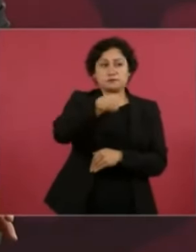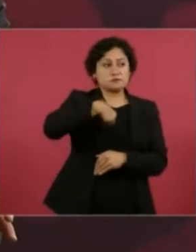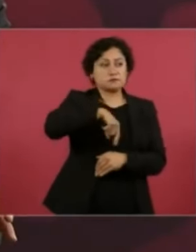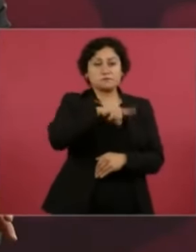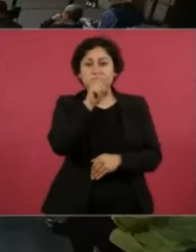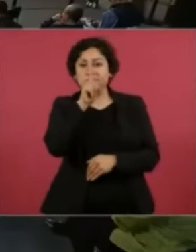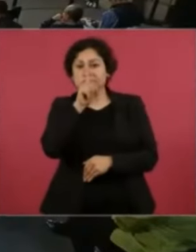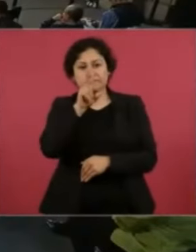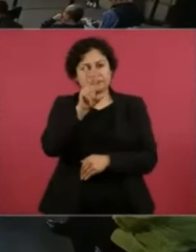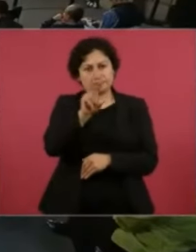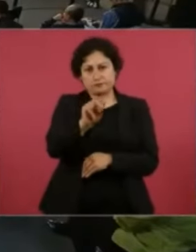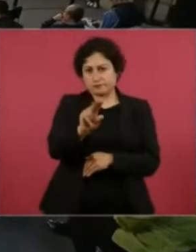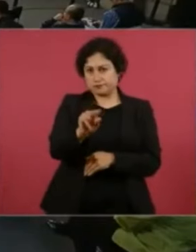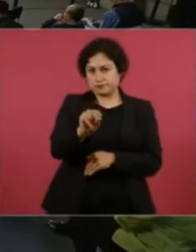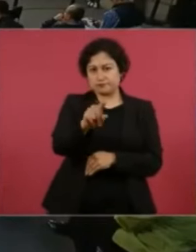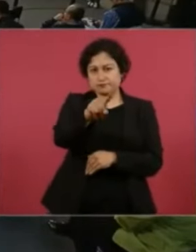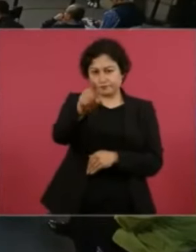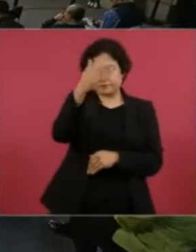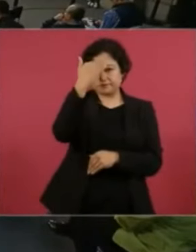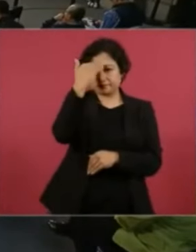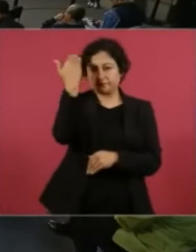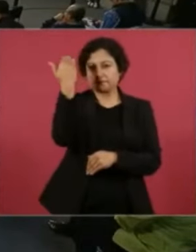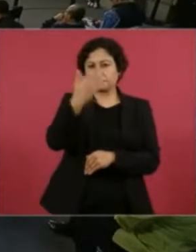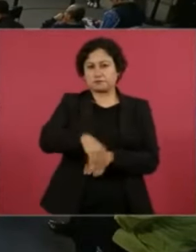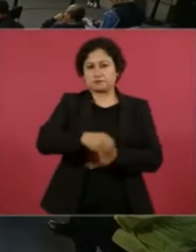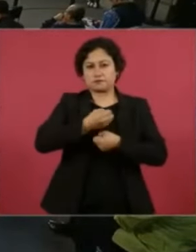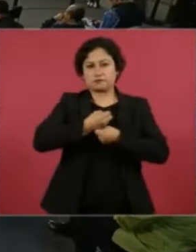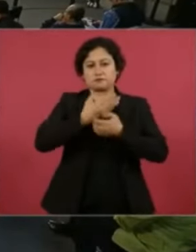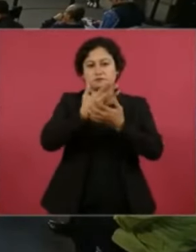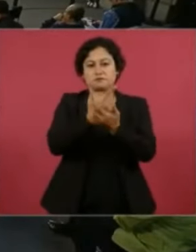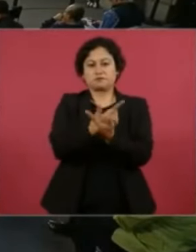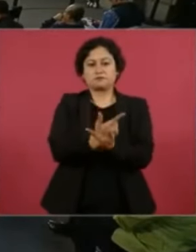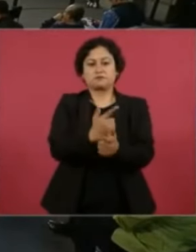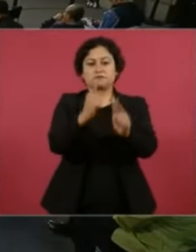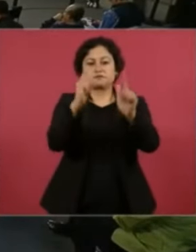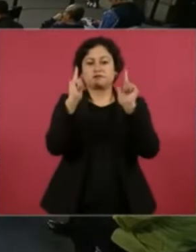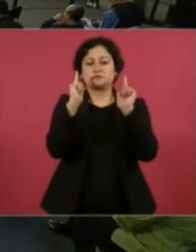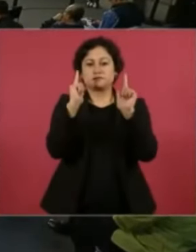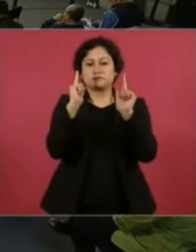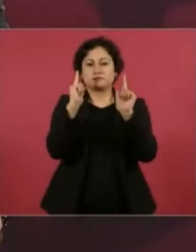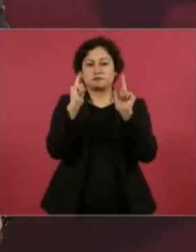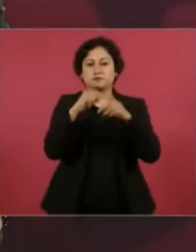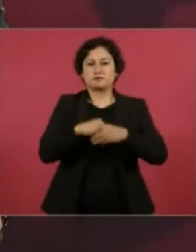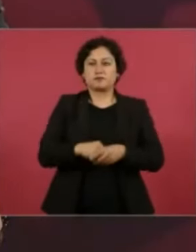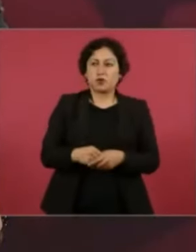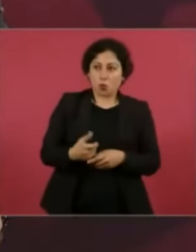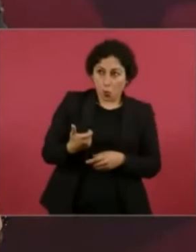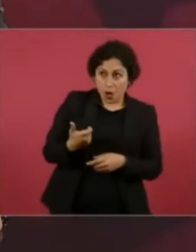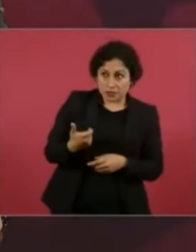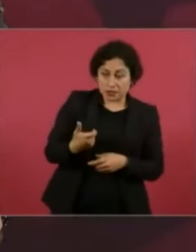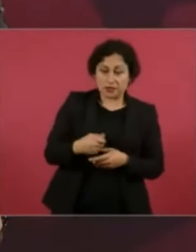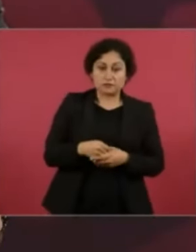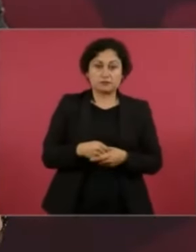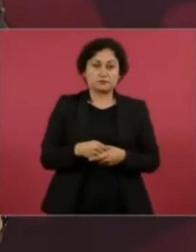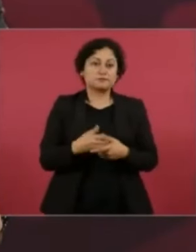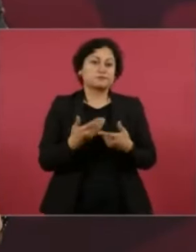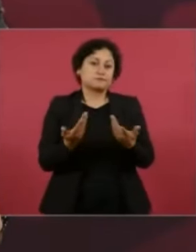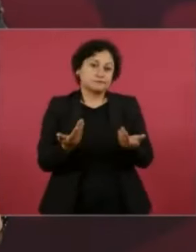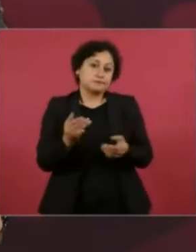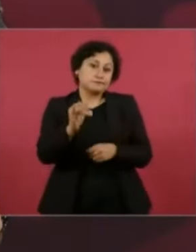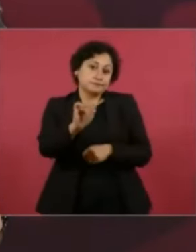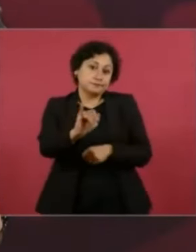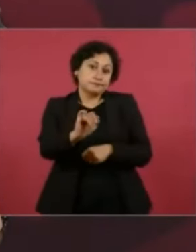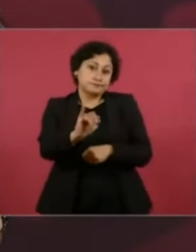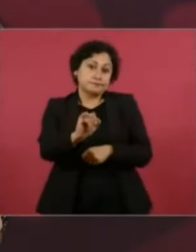ya saben que la libertad cuesta sí lo decía también El